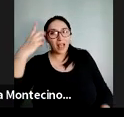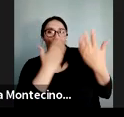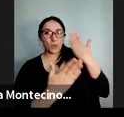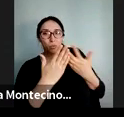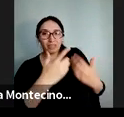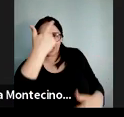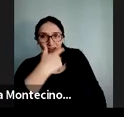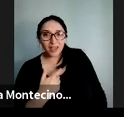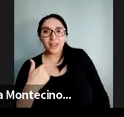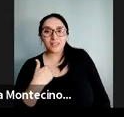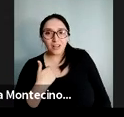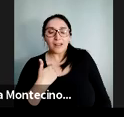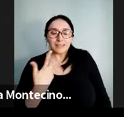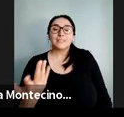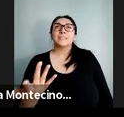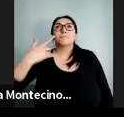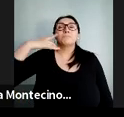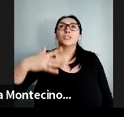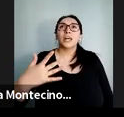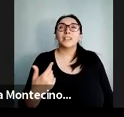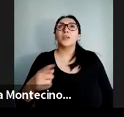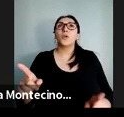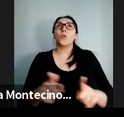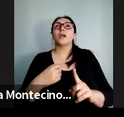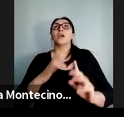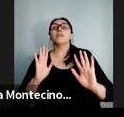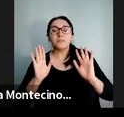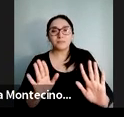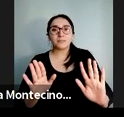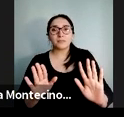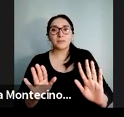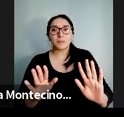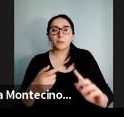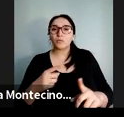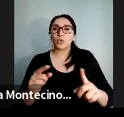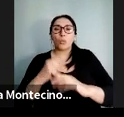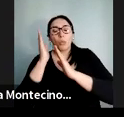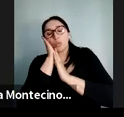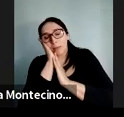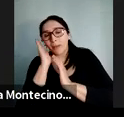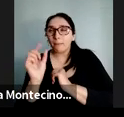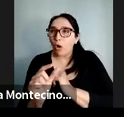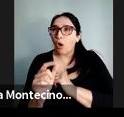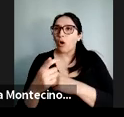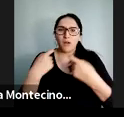virtual fue fundamental para poder parar estas prácticas que en el fondo me tenían durmiendo poco,